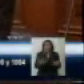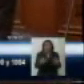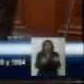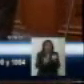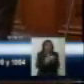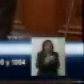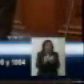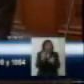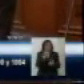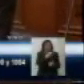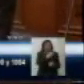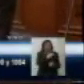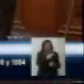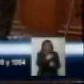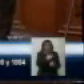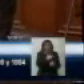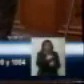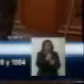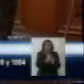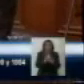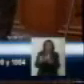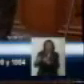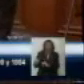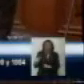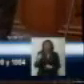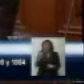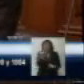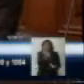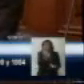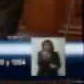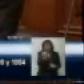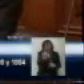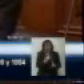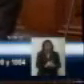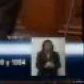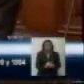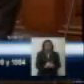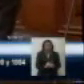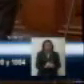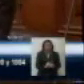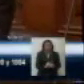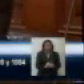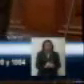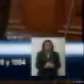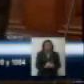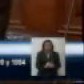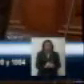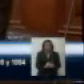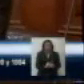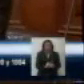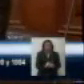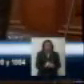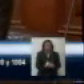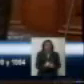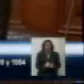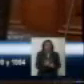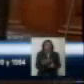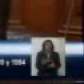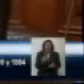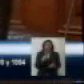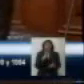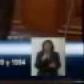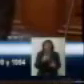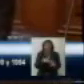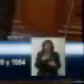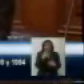apoyo al primer ministro, lo han dejado solo. Y él no sé si bien o mal asesorado, ha cometido